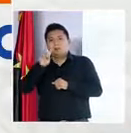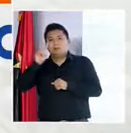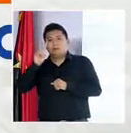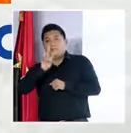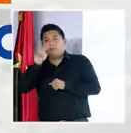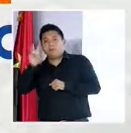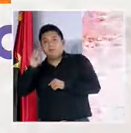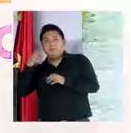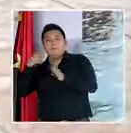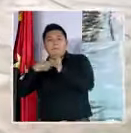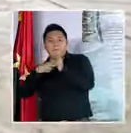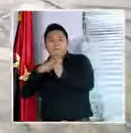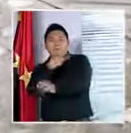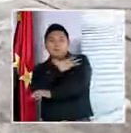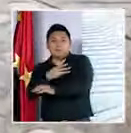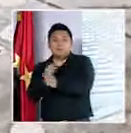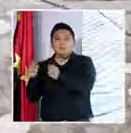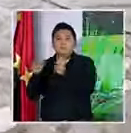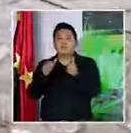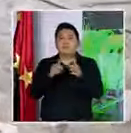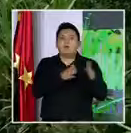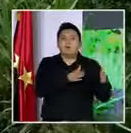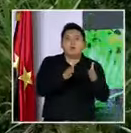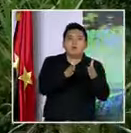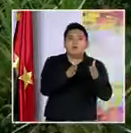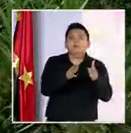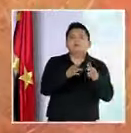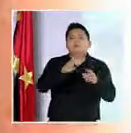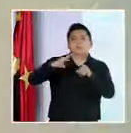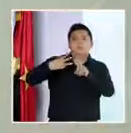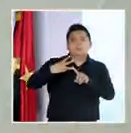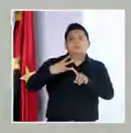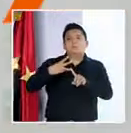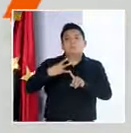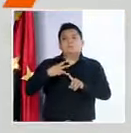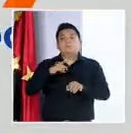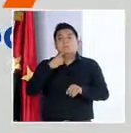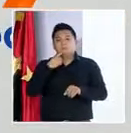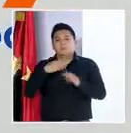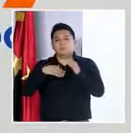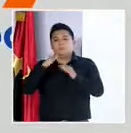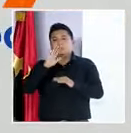pesos en más de 200 kilómetros de vías terciarias, beneficiando a